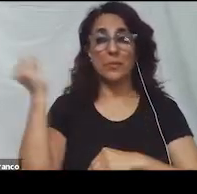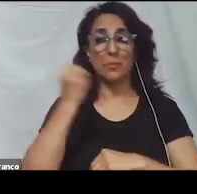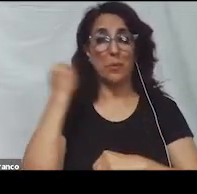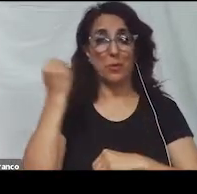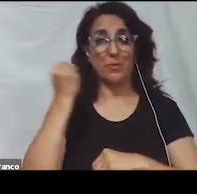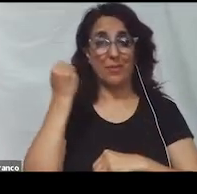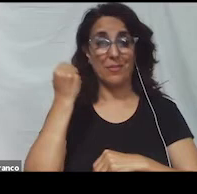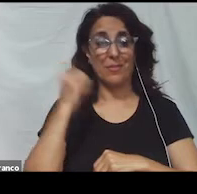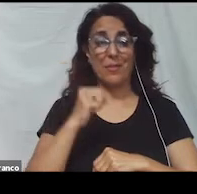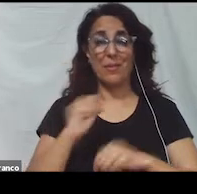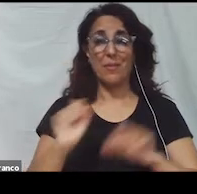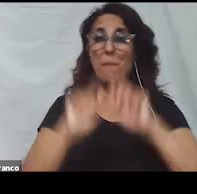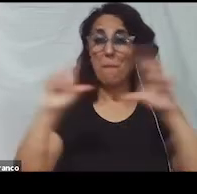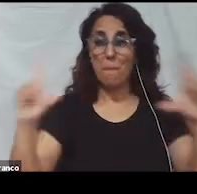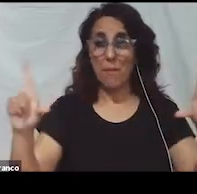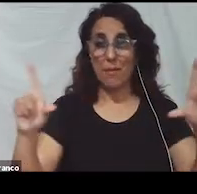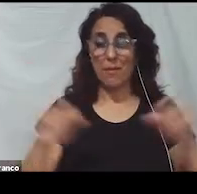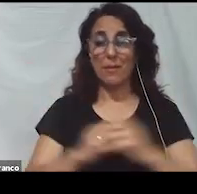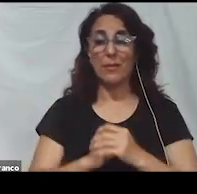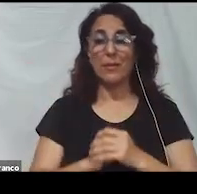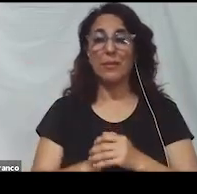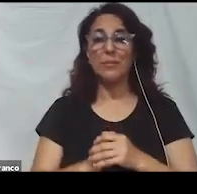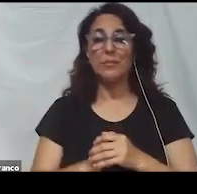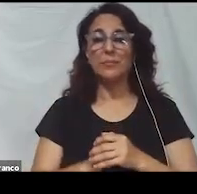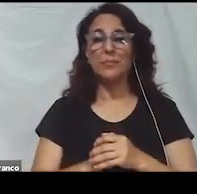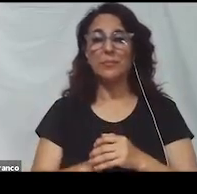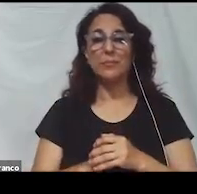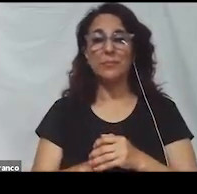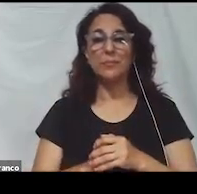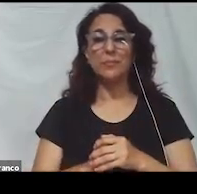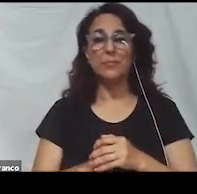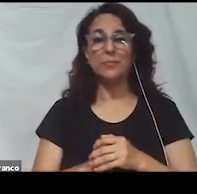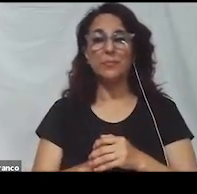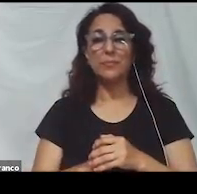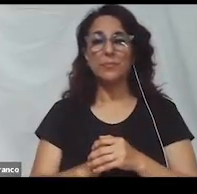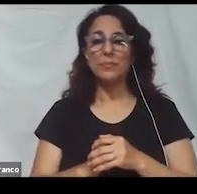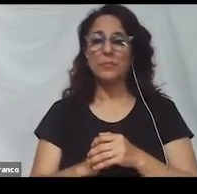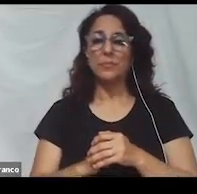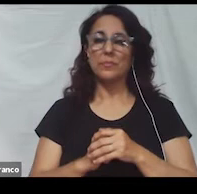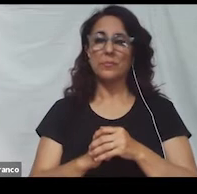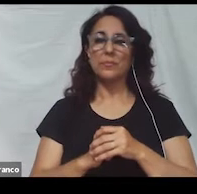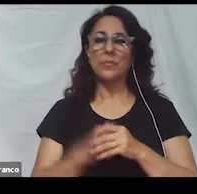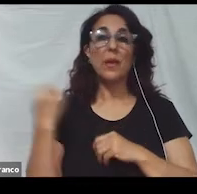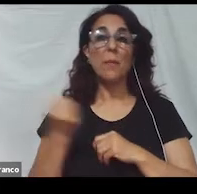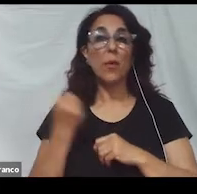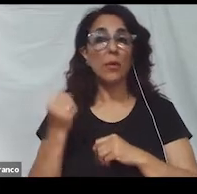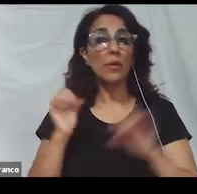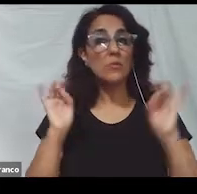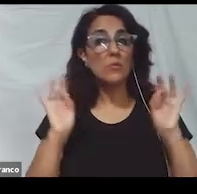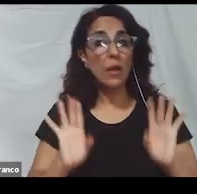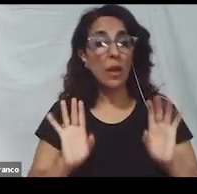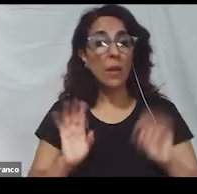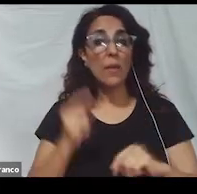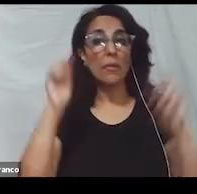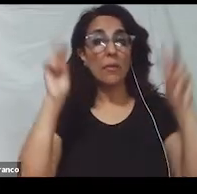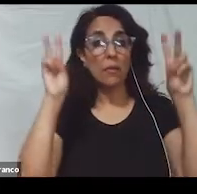de importancia, ¿bien? En nuestra página. Es el encabezado con mayor importancia. Y es muy importante que ustedes solo usen